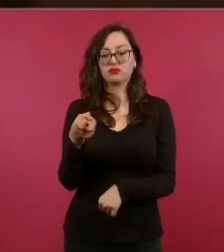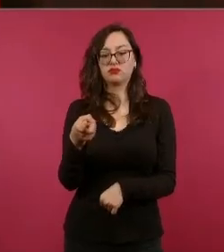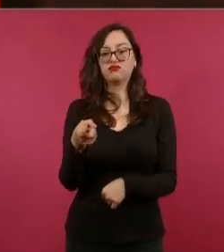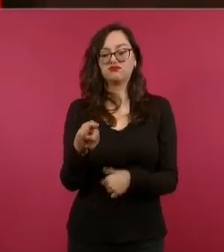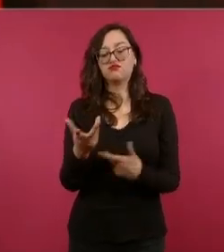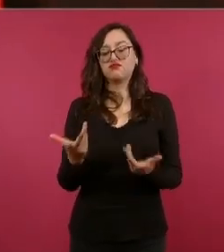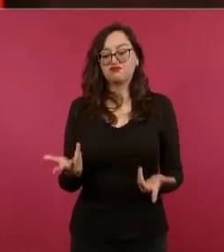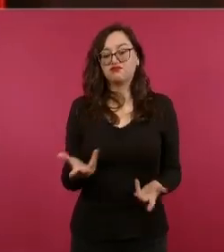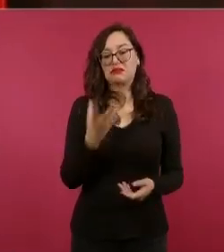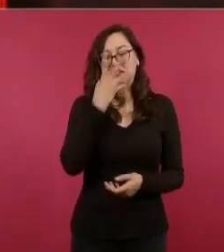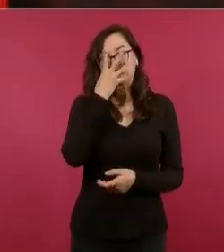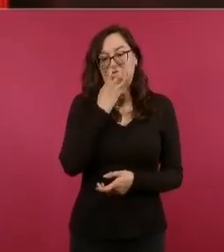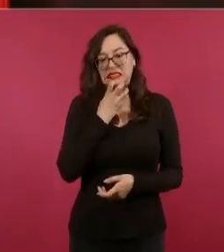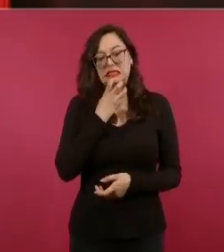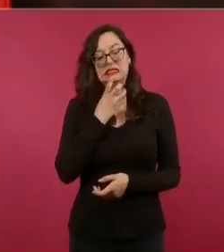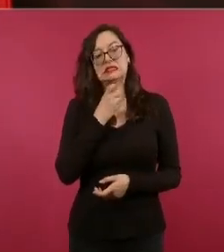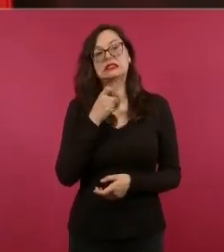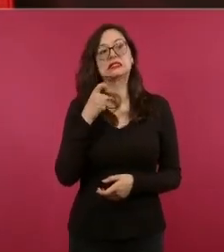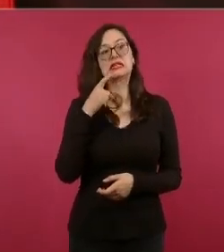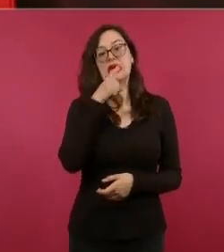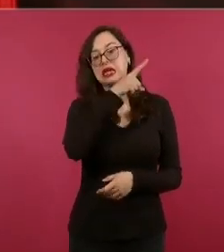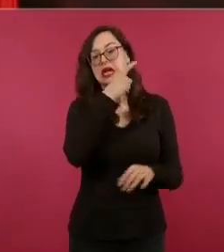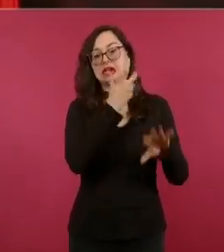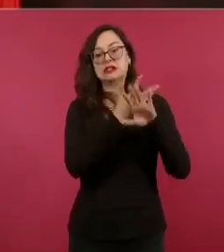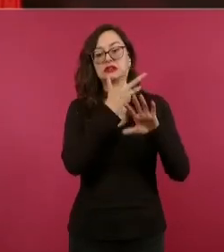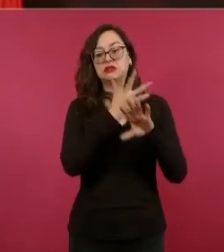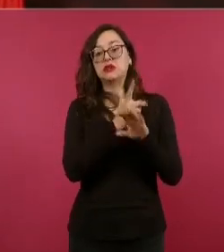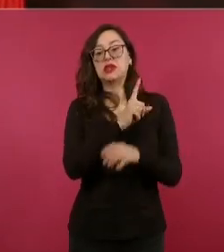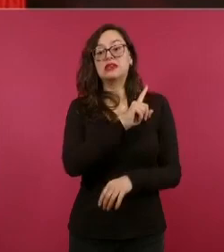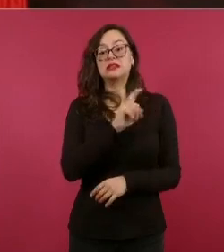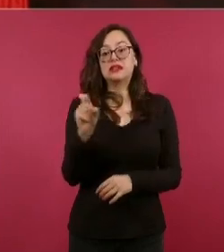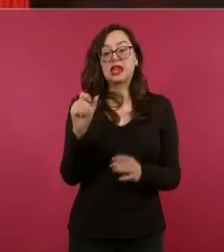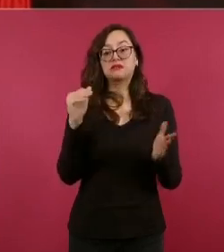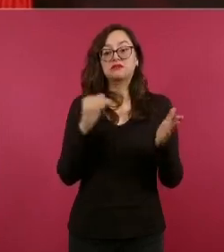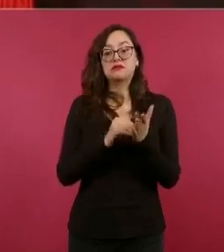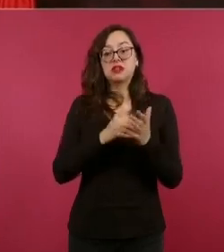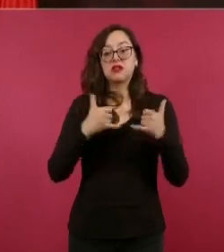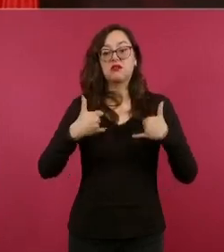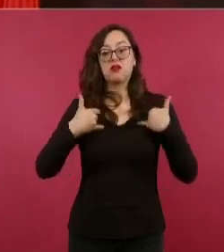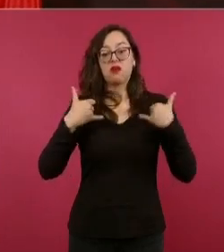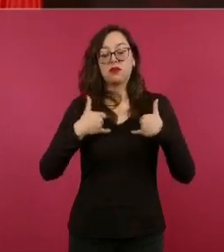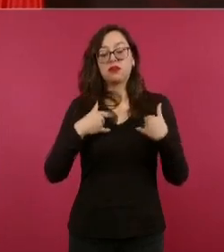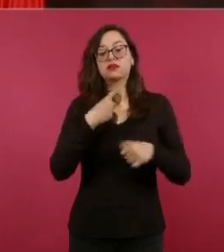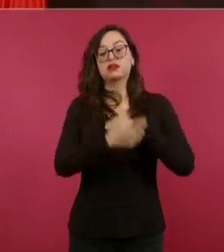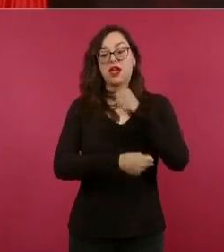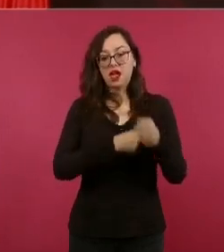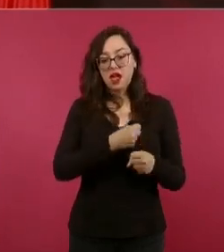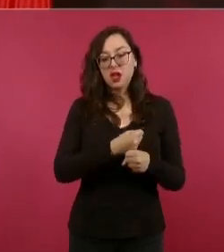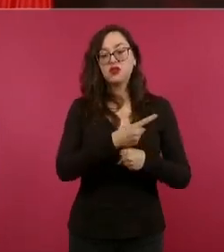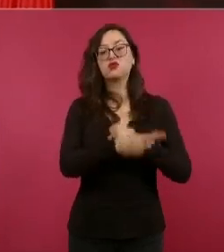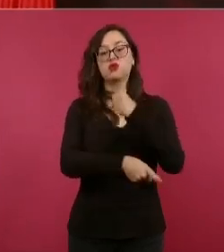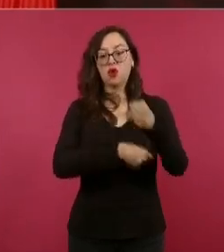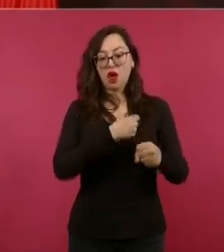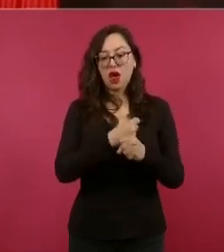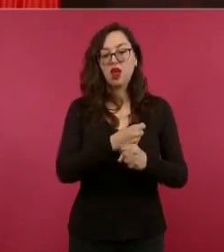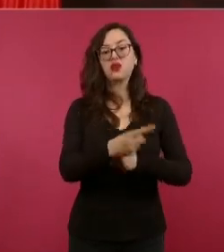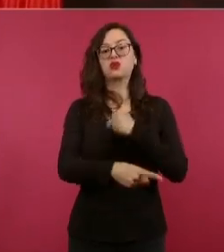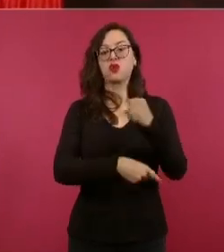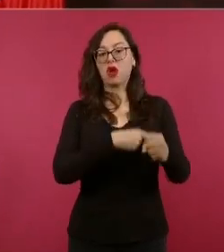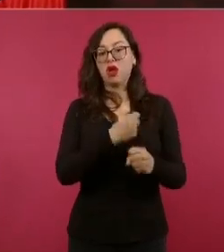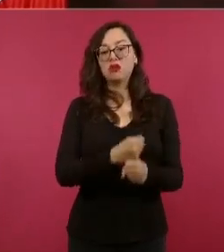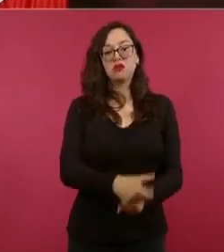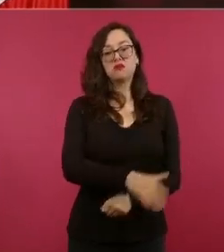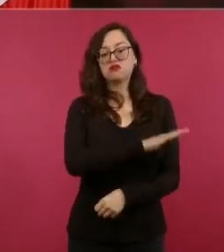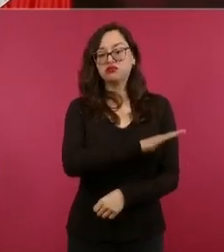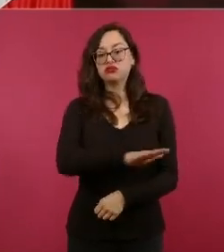es triste, pero son 100,000 jóvenes que fallecen cada año.